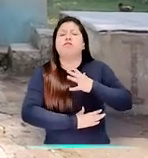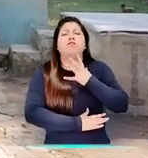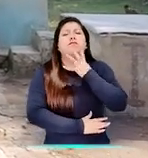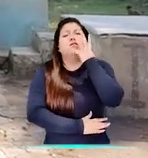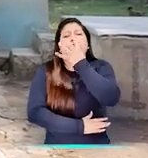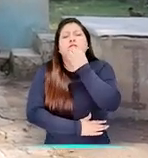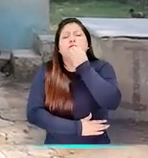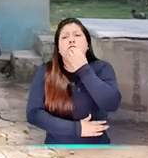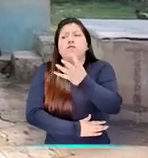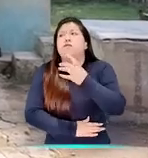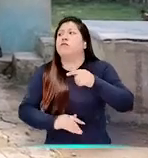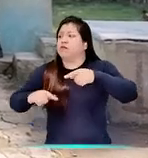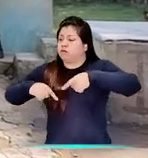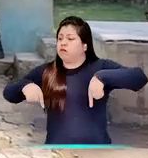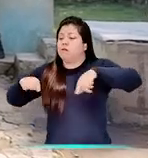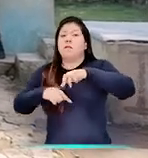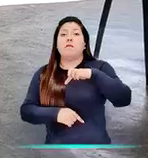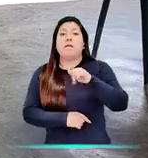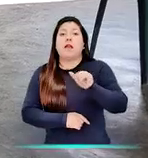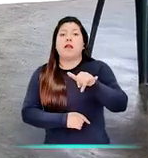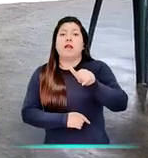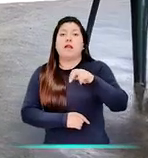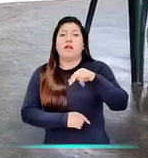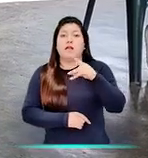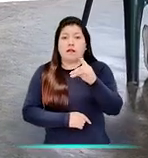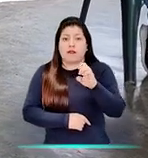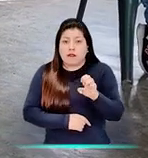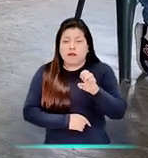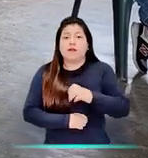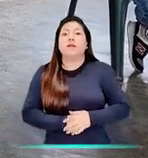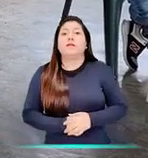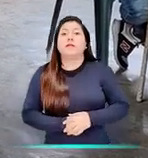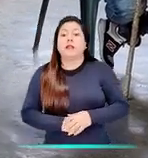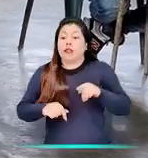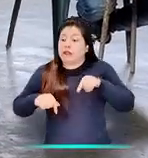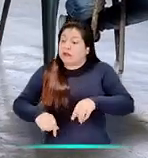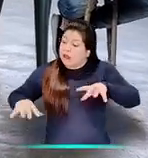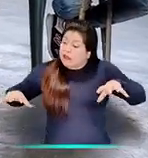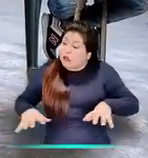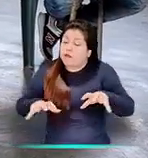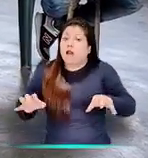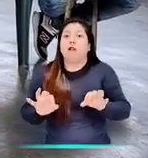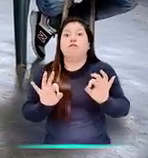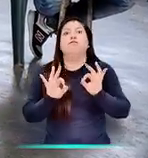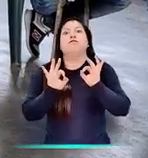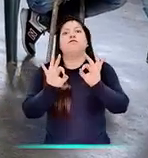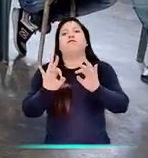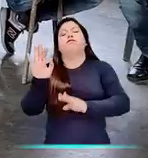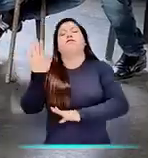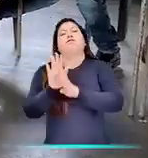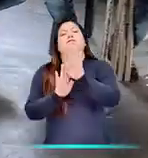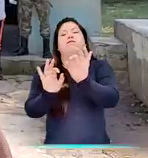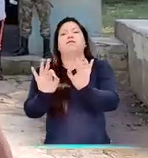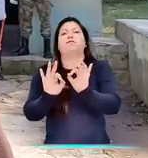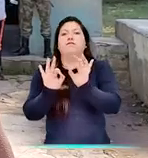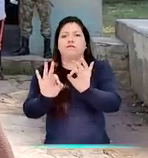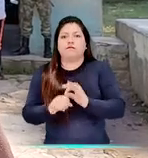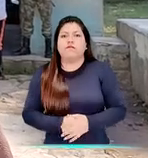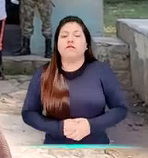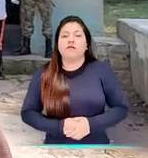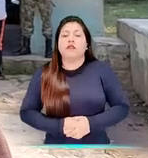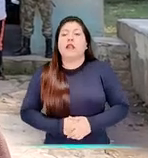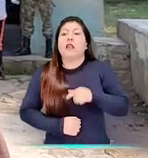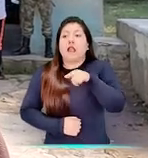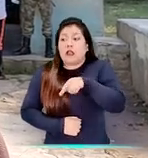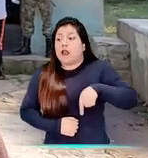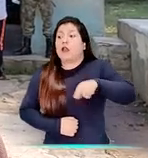de los habitantes de nuestra hermosa comunidad de Payandé. Se espera que esta jornada sea